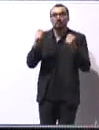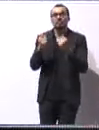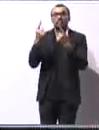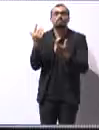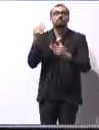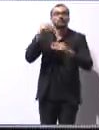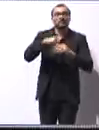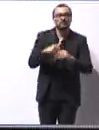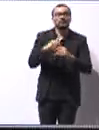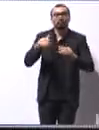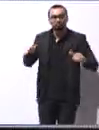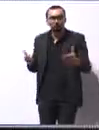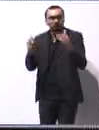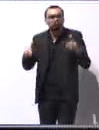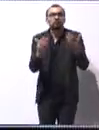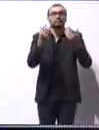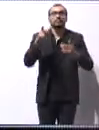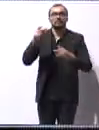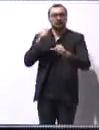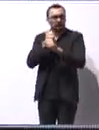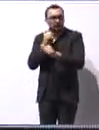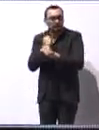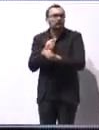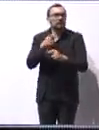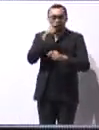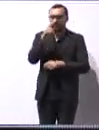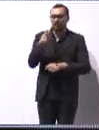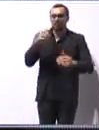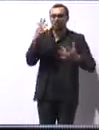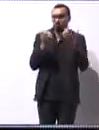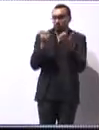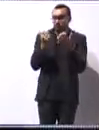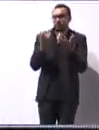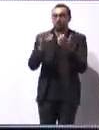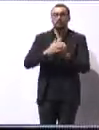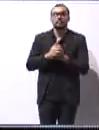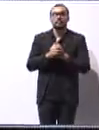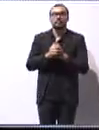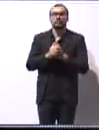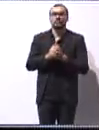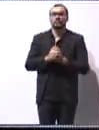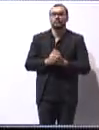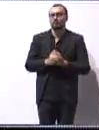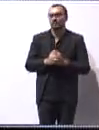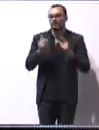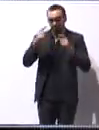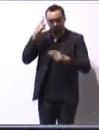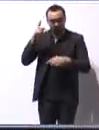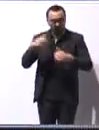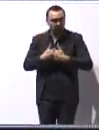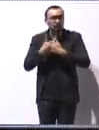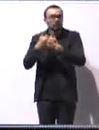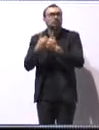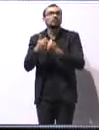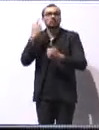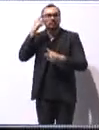generar políticas de impulso a la activación, a la reactivación económica y a la mejor